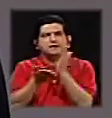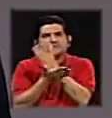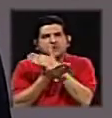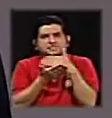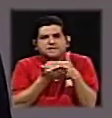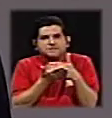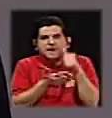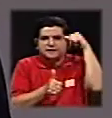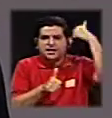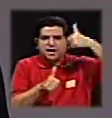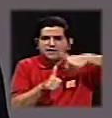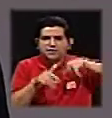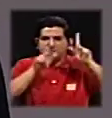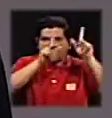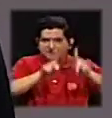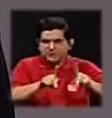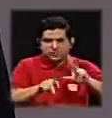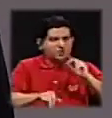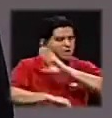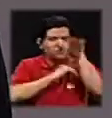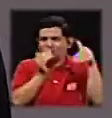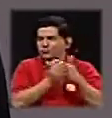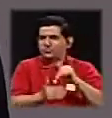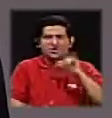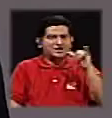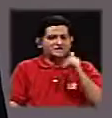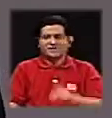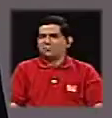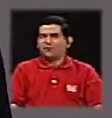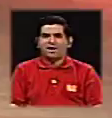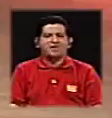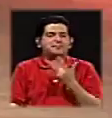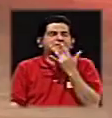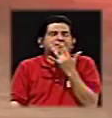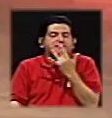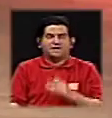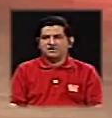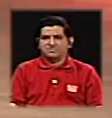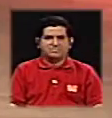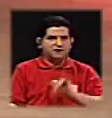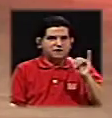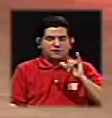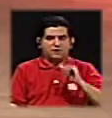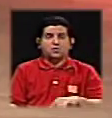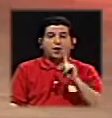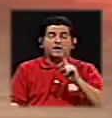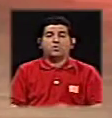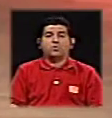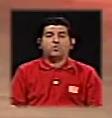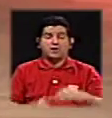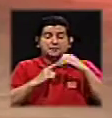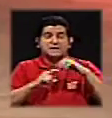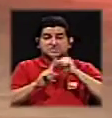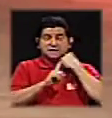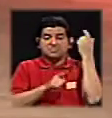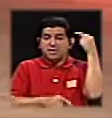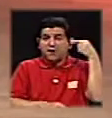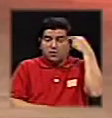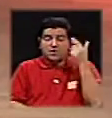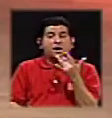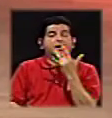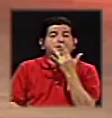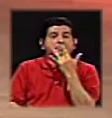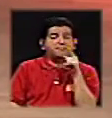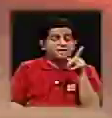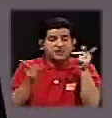Hay que tomar en cuenta que las personas no todas tienen las mismas preferencias, y que no necesariamente lo que es una prioridad para el gobierno es la